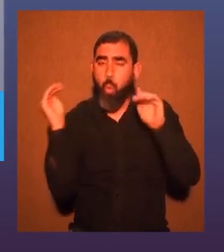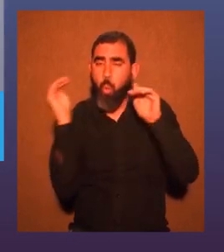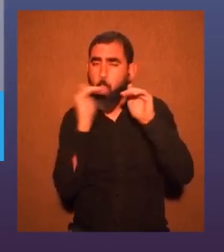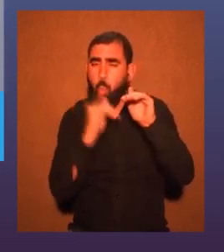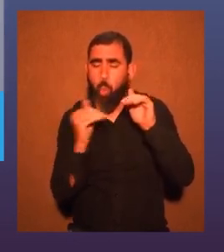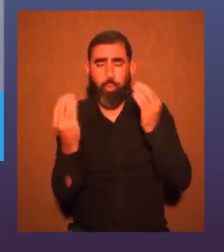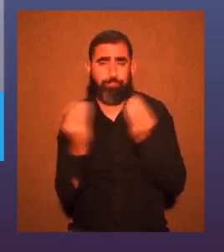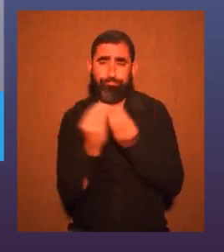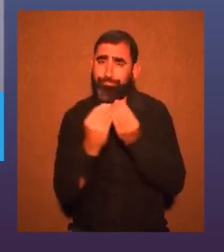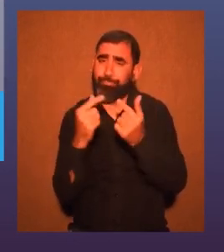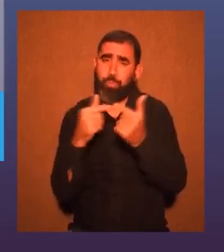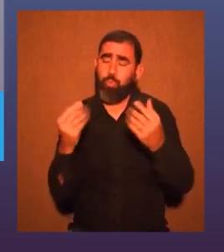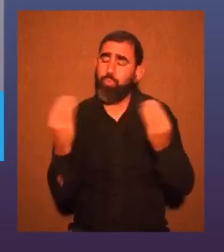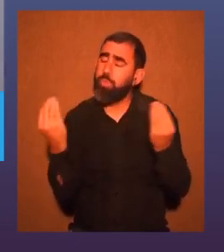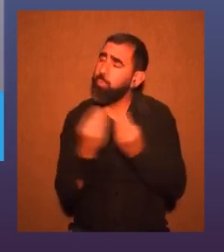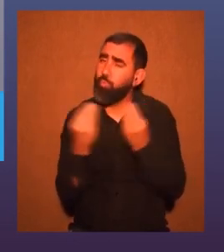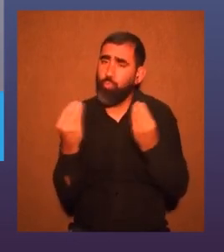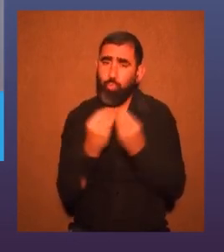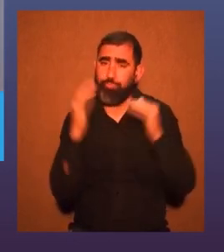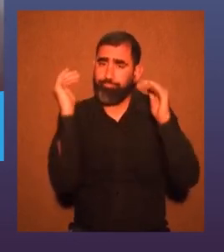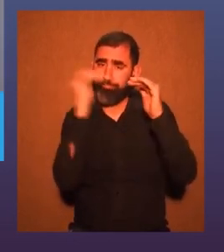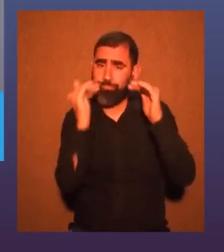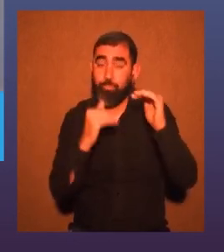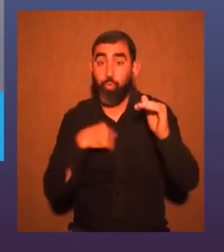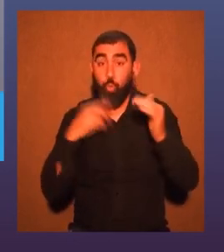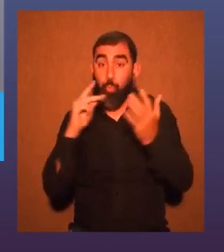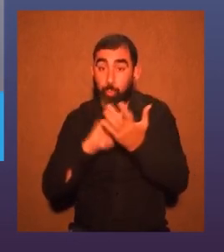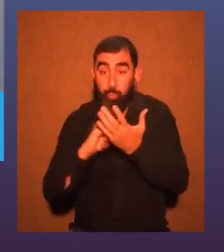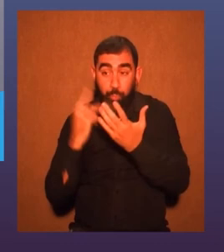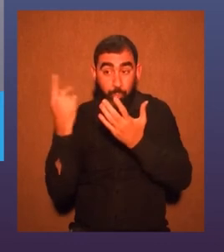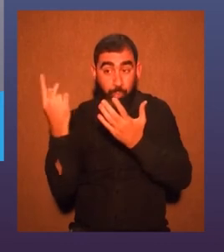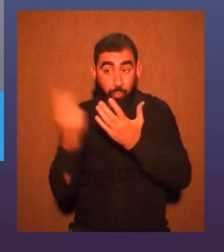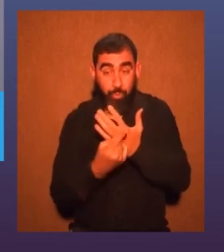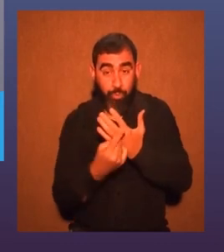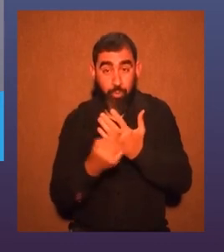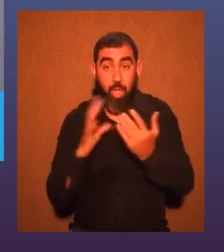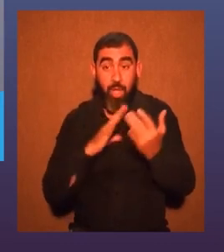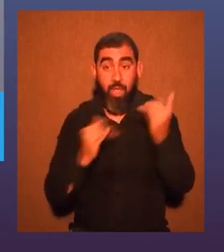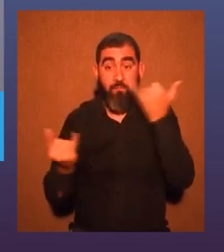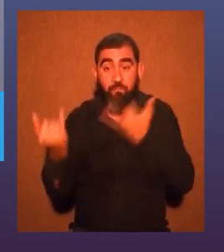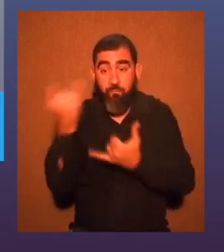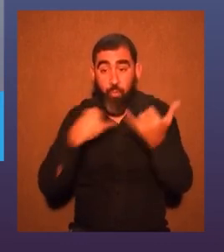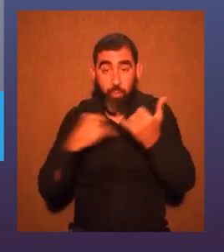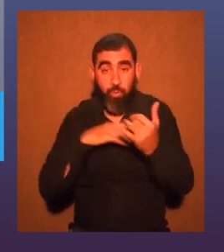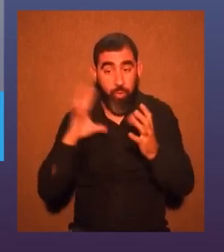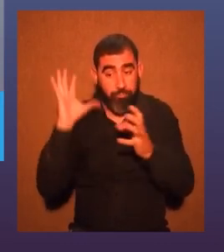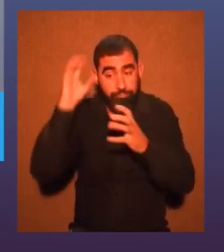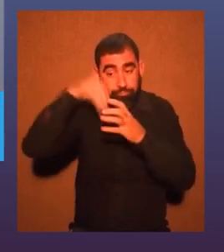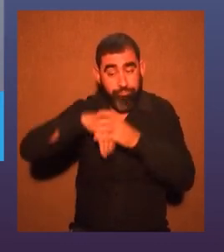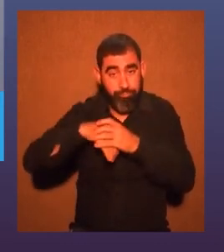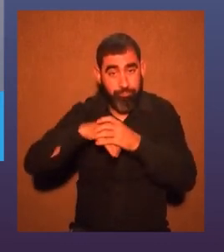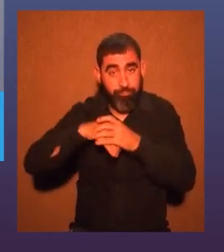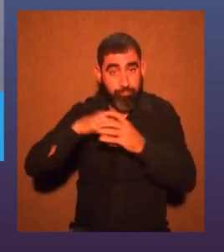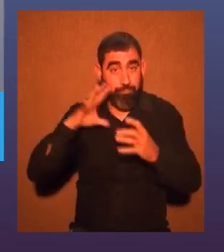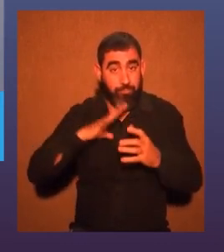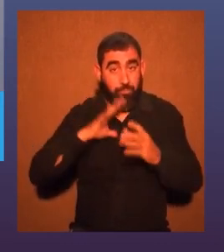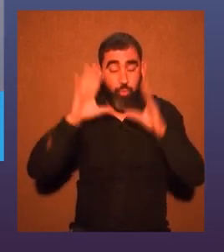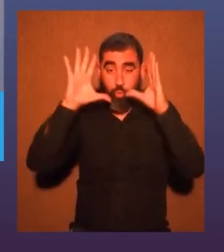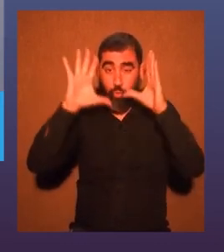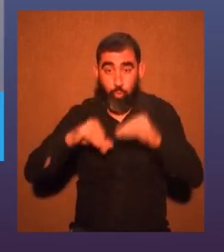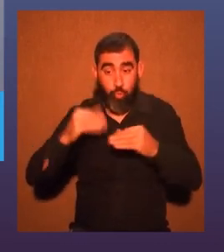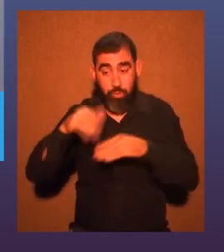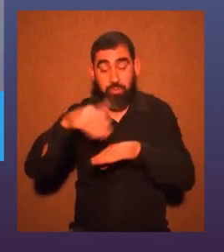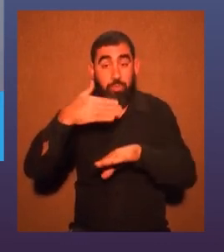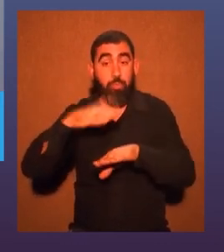compulsivo. O sea, cuando entra un proyecto, a vos te ponen la información en el disco duro y te contaminan el disco duro, y todo desde